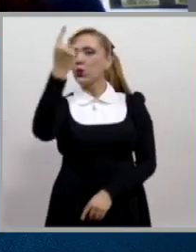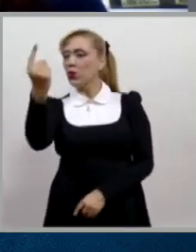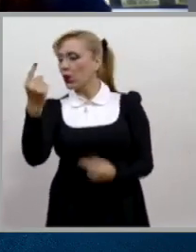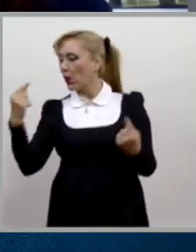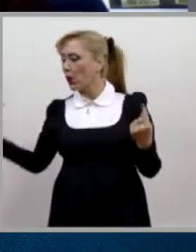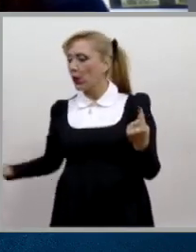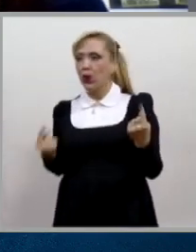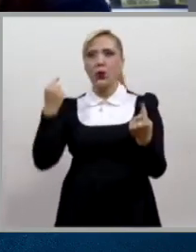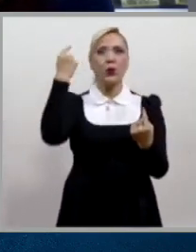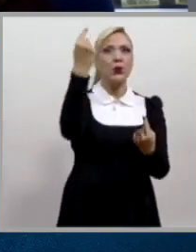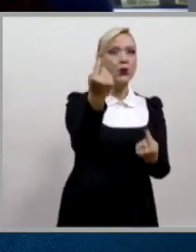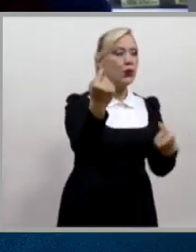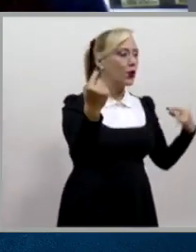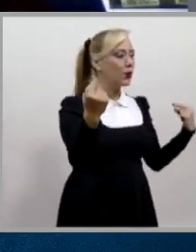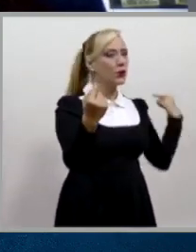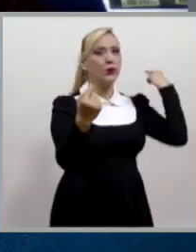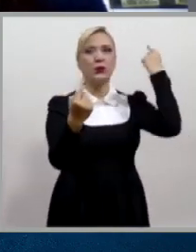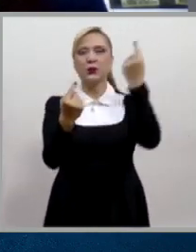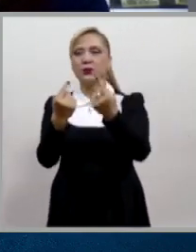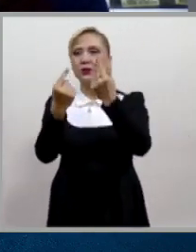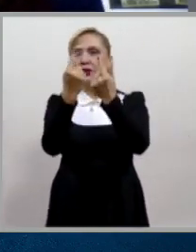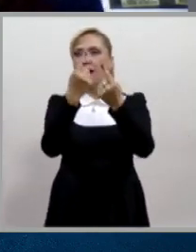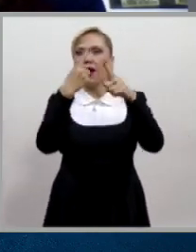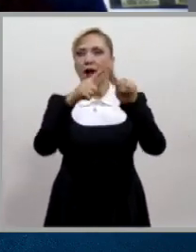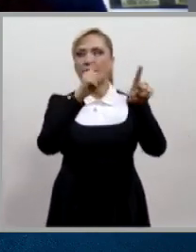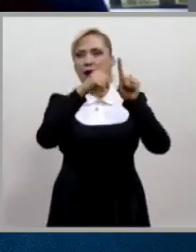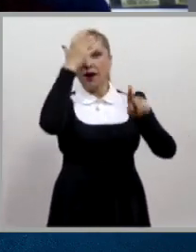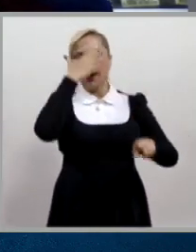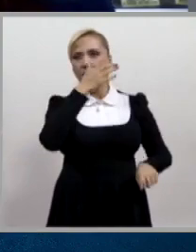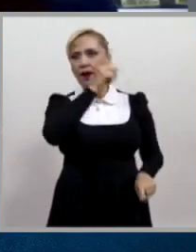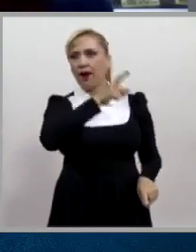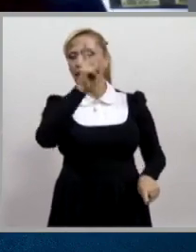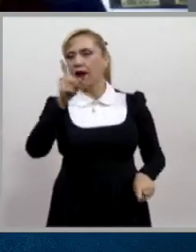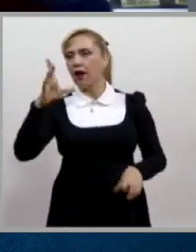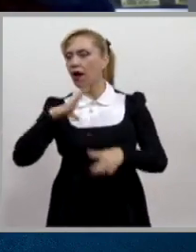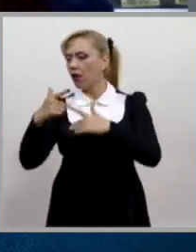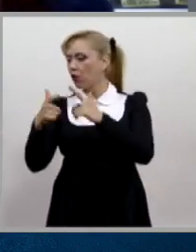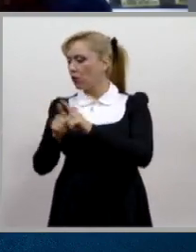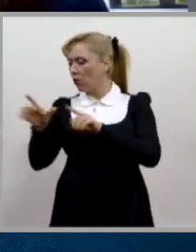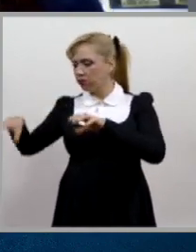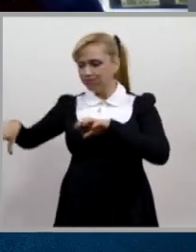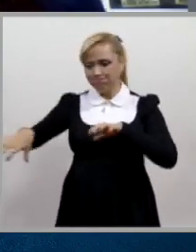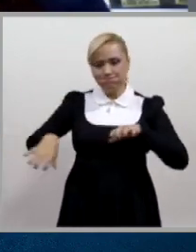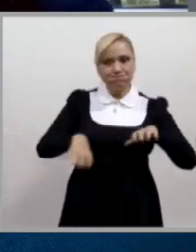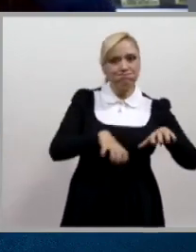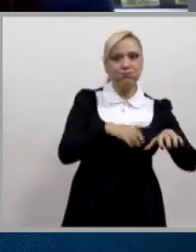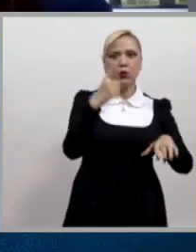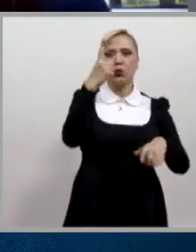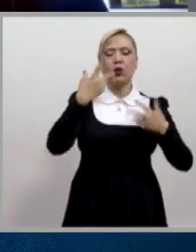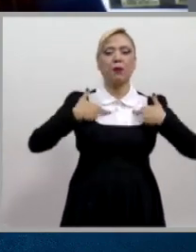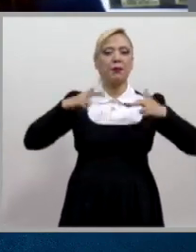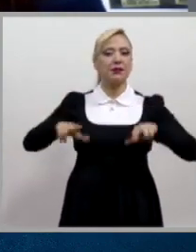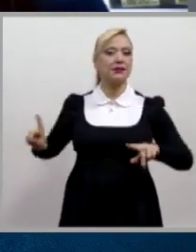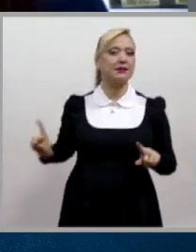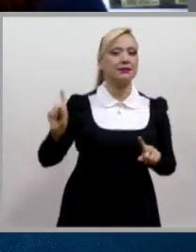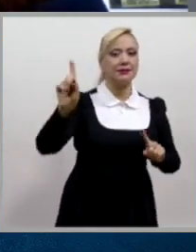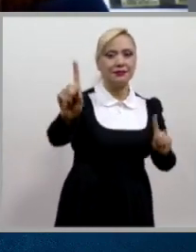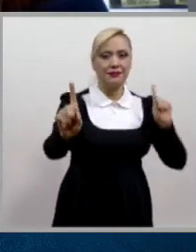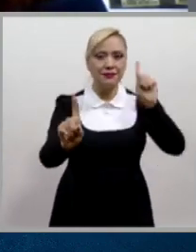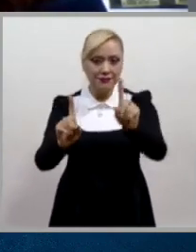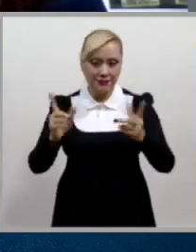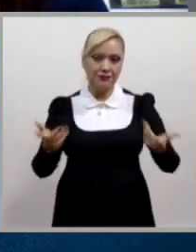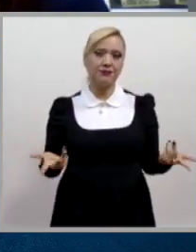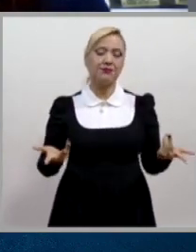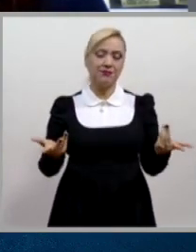un órgano de naturaleza representativa? Es decir, no es un congreso, no es un senado, y me parece que es una pregunta